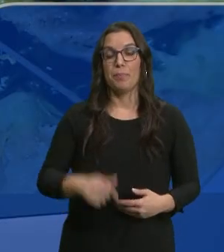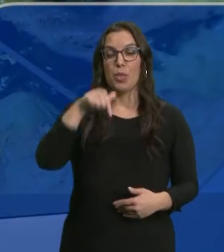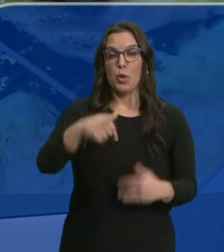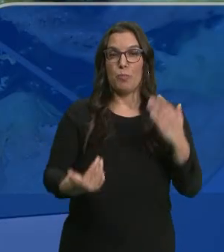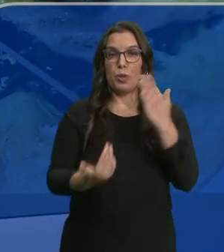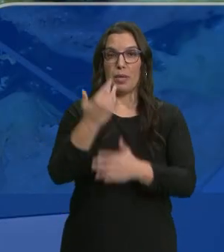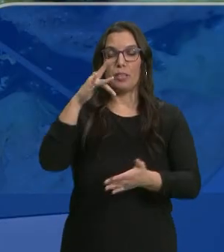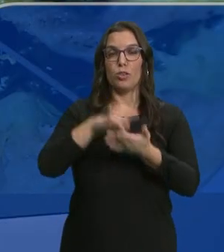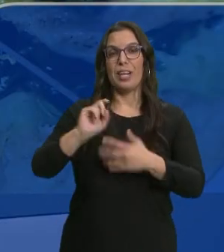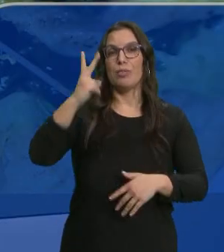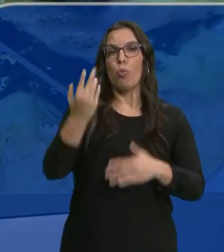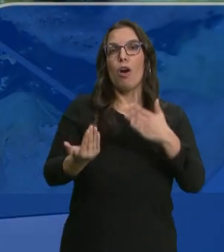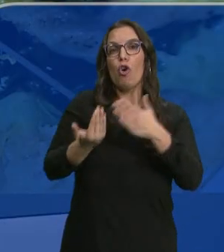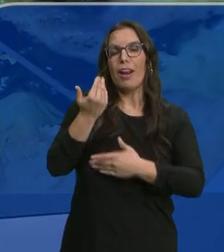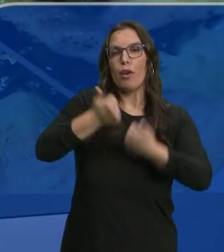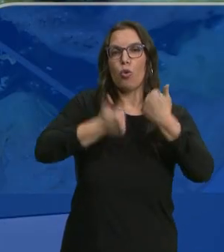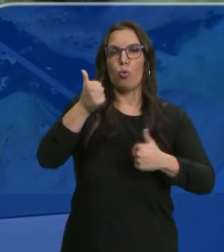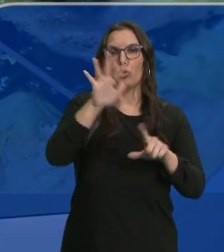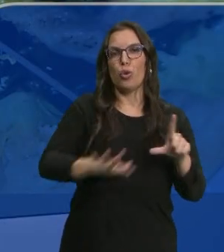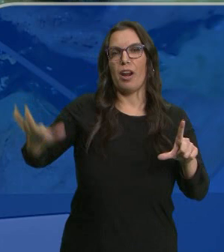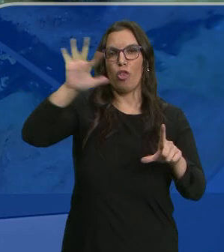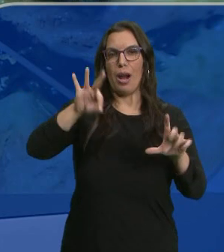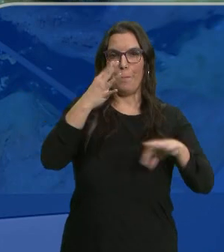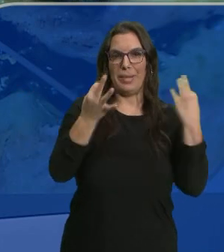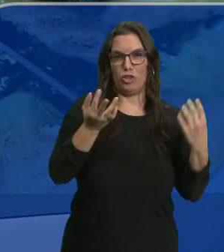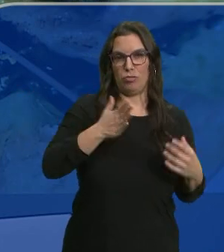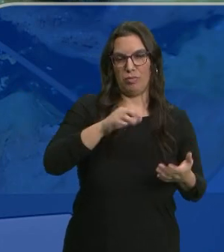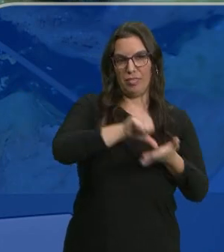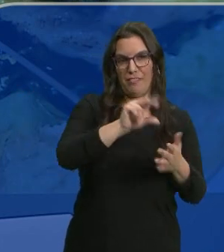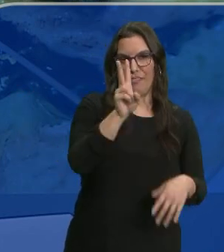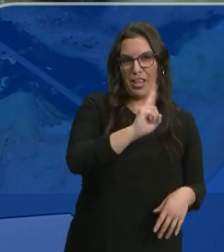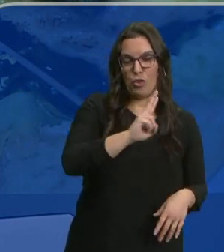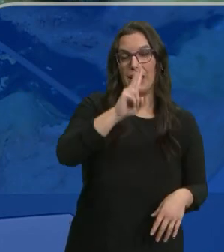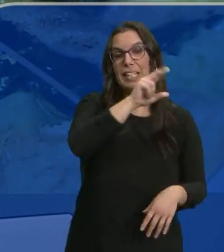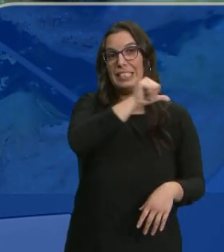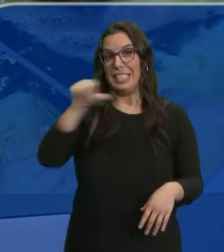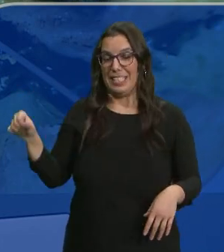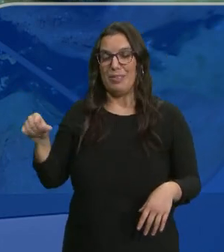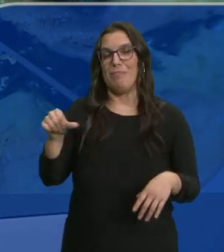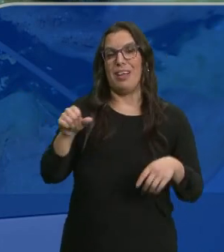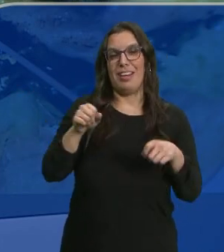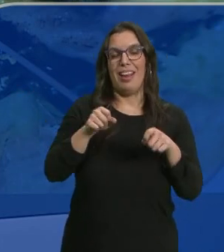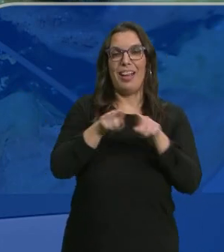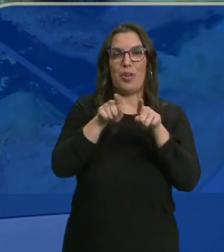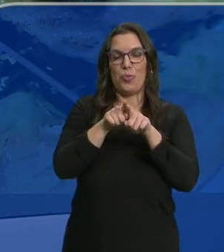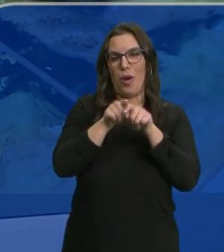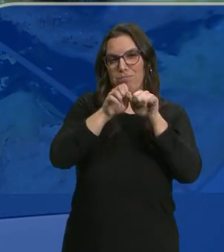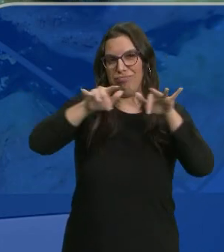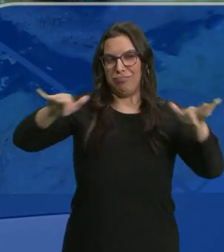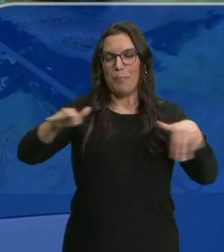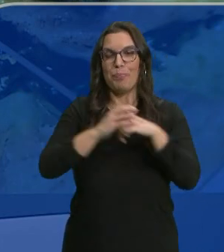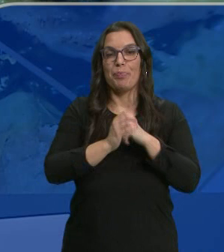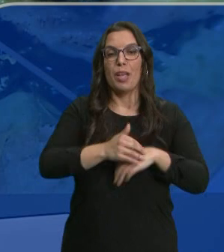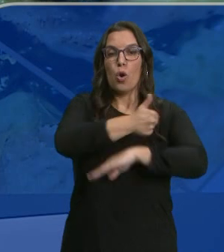Esta mañana se ha celebrado la segunda jornada del concurso nacional de pinchos en Valladolid, que esta semana inunda de aromas y de sabores esa ciudad.